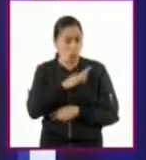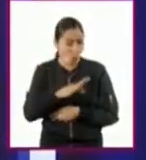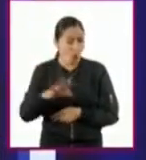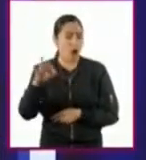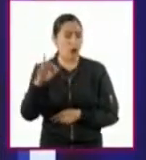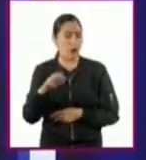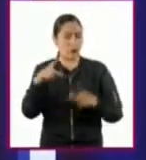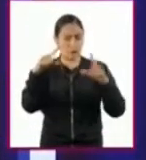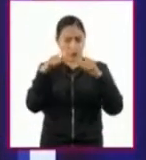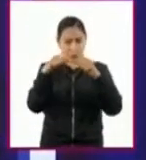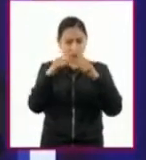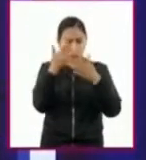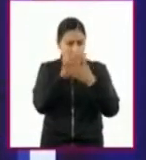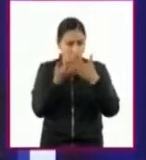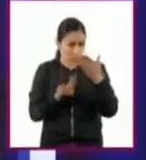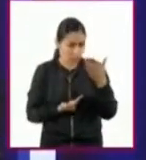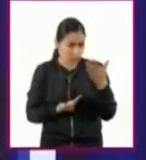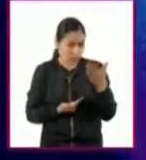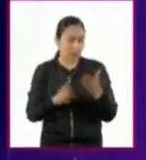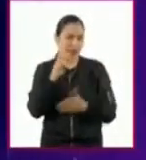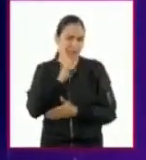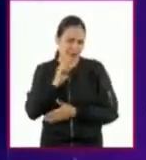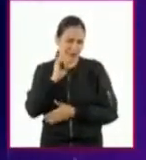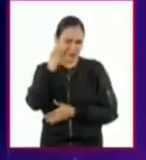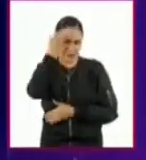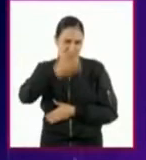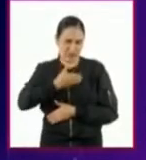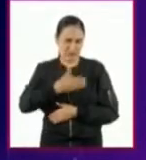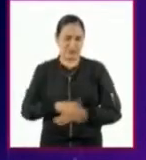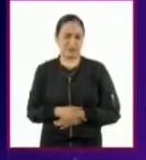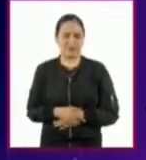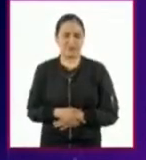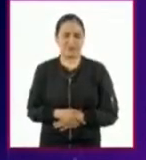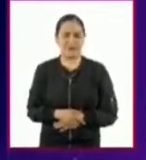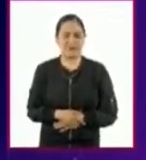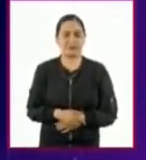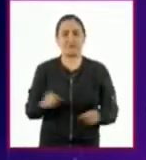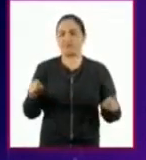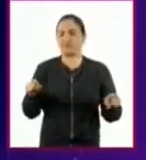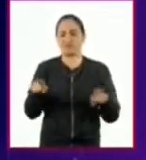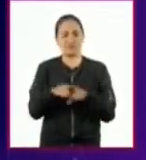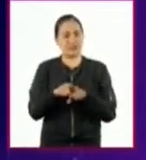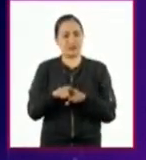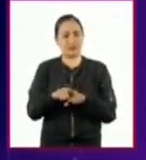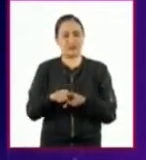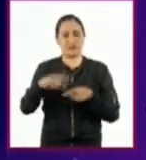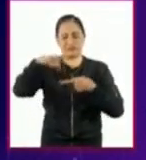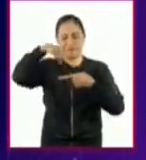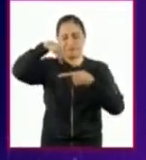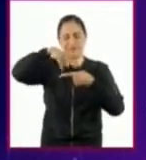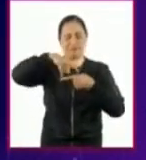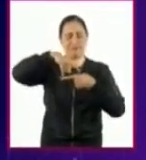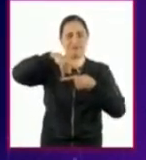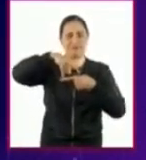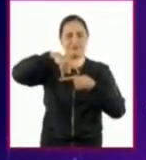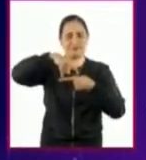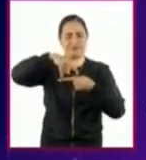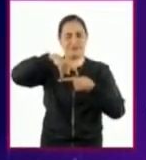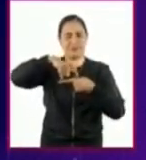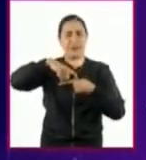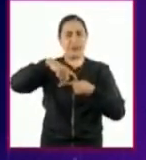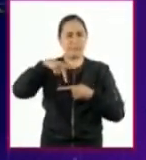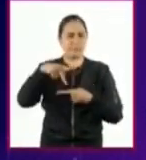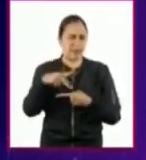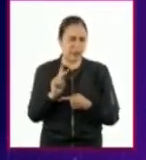el triángulo? Veamos la siguiente imagen. Seguimos los mismos pasos que en el caso anterior, pero algo